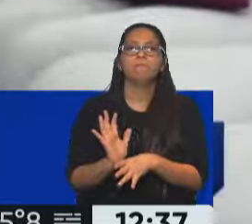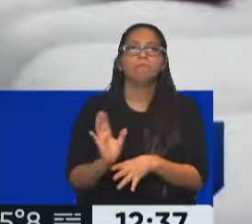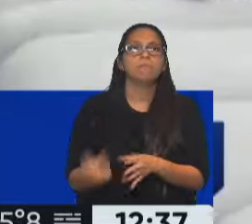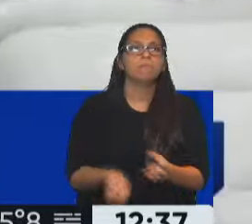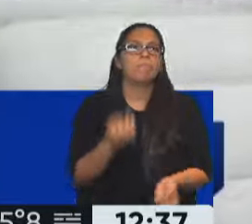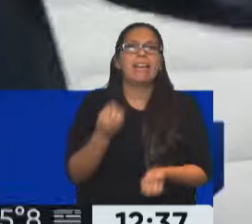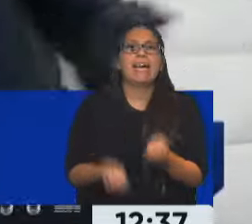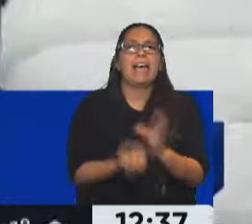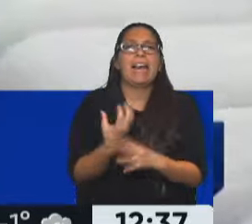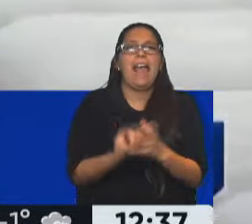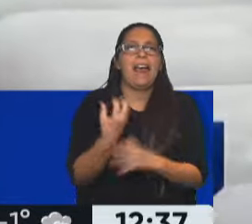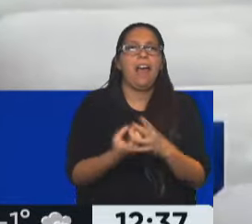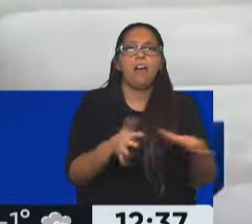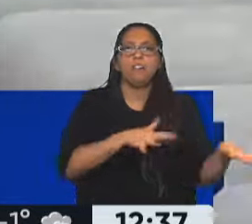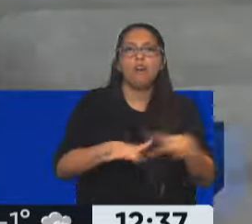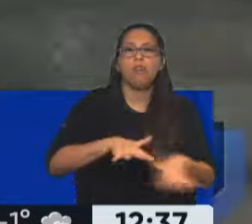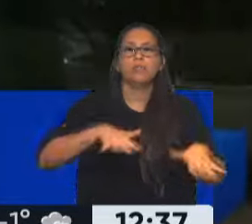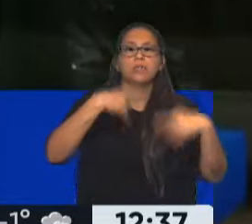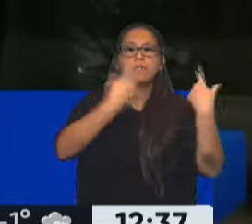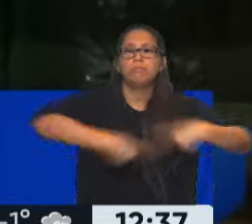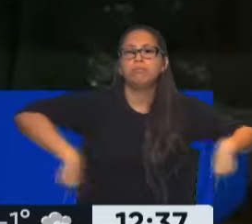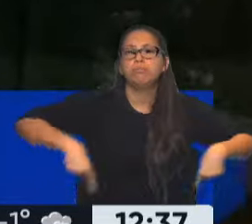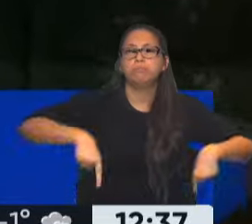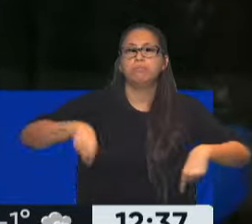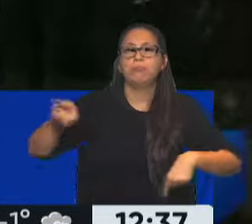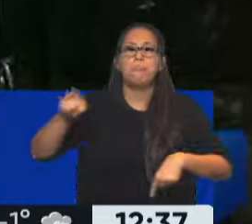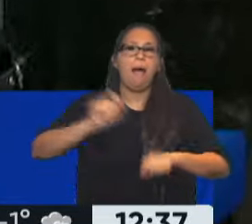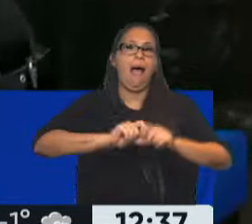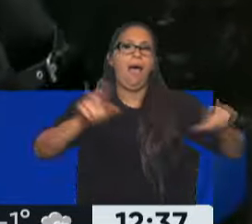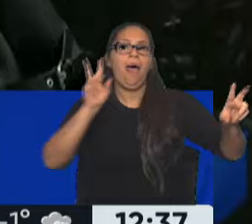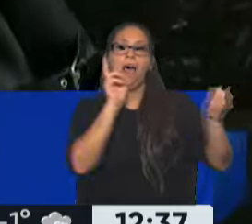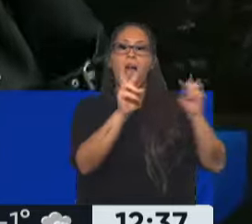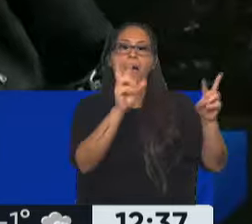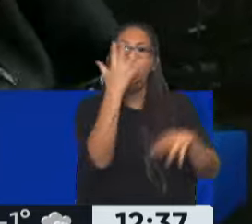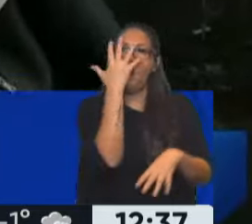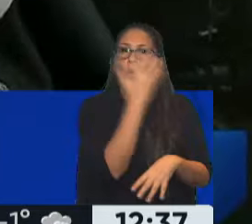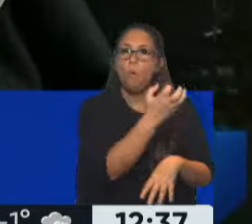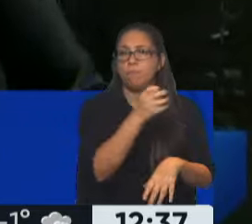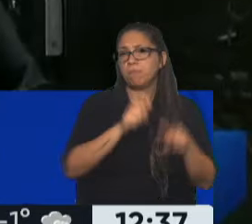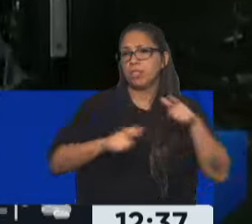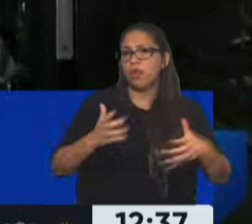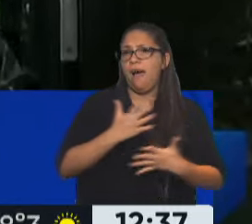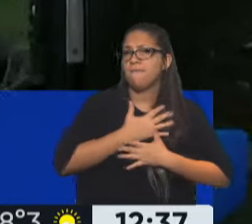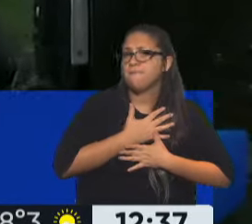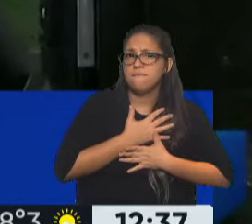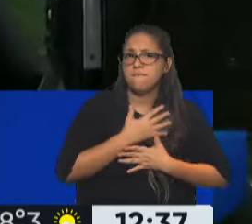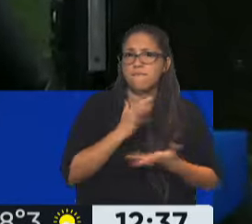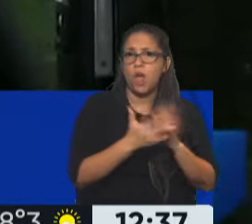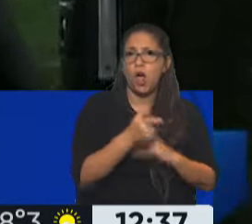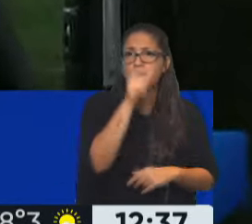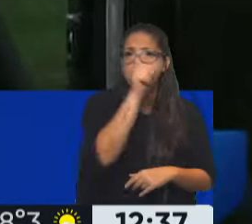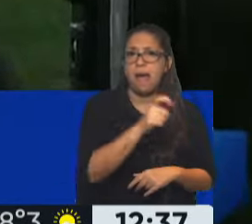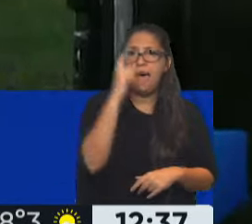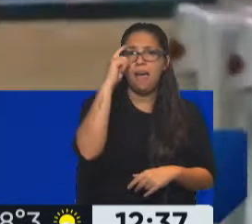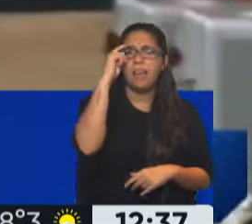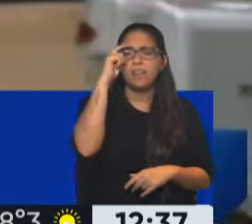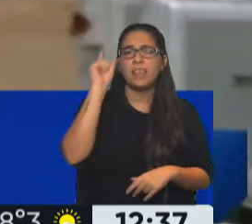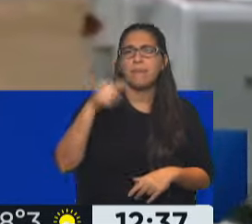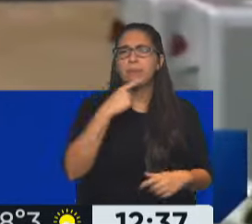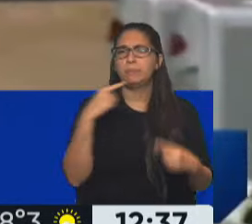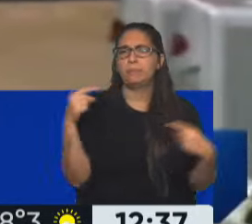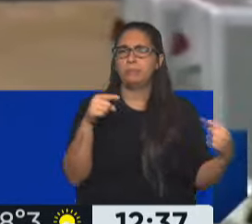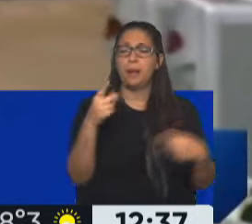un montón de situaciones generadas para la pantalla, que por supuesto que amaron ese personaje, más allá de la controversia. Más de